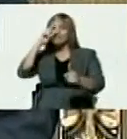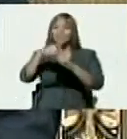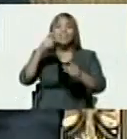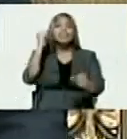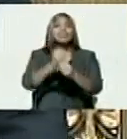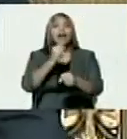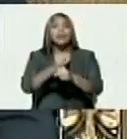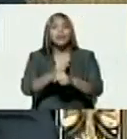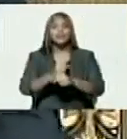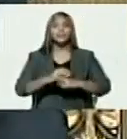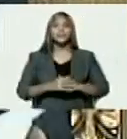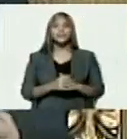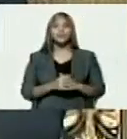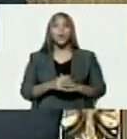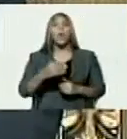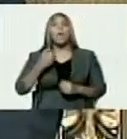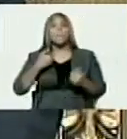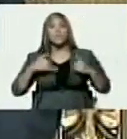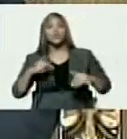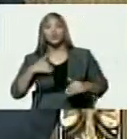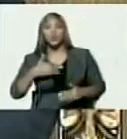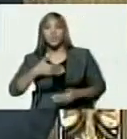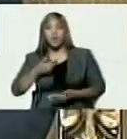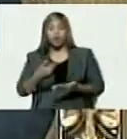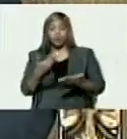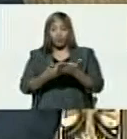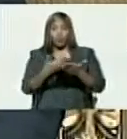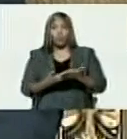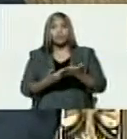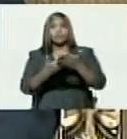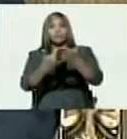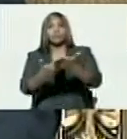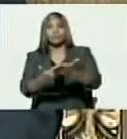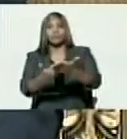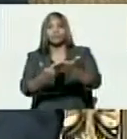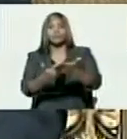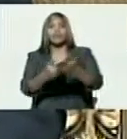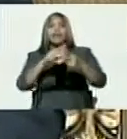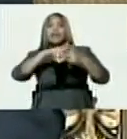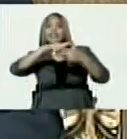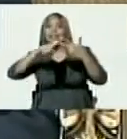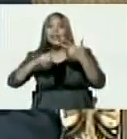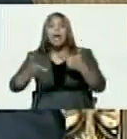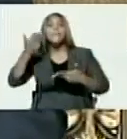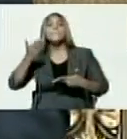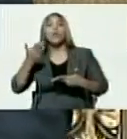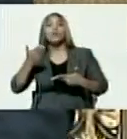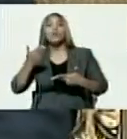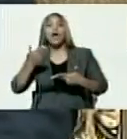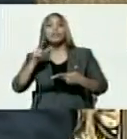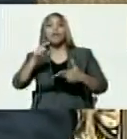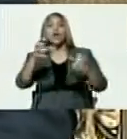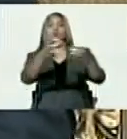no lo hagamos. Por eso quiero dejar esa propuesta para estos 15 venezolanos. Yo me